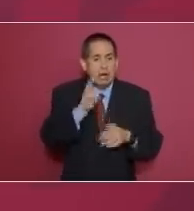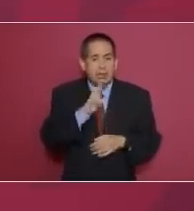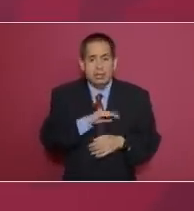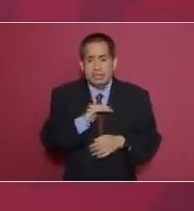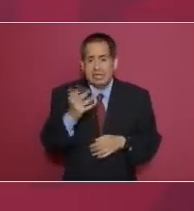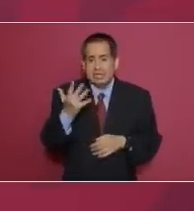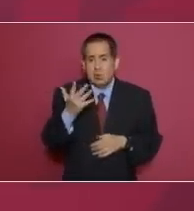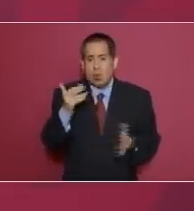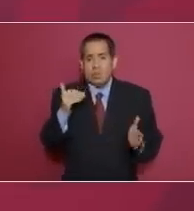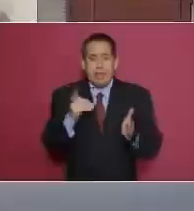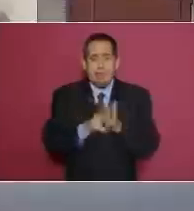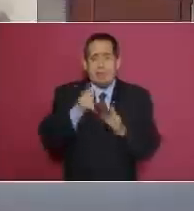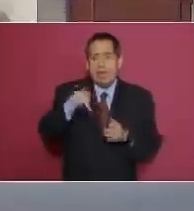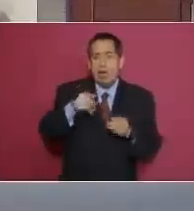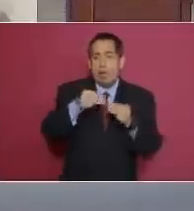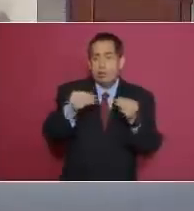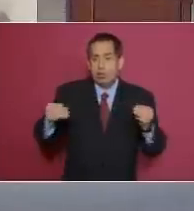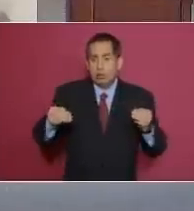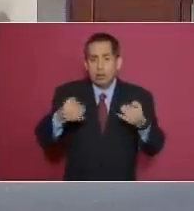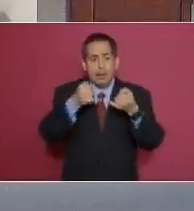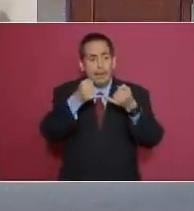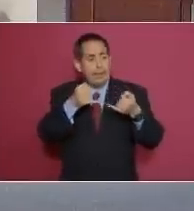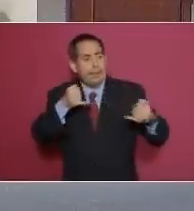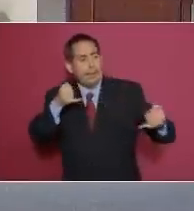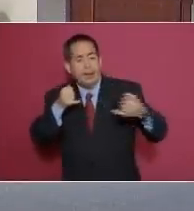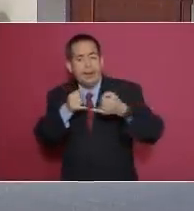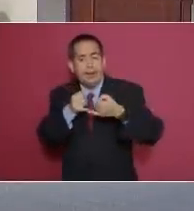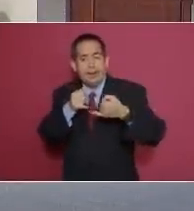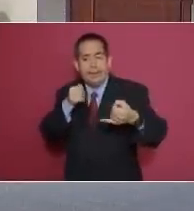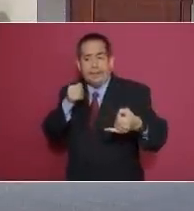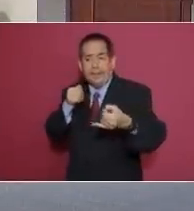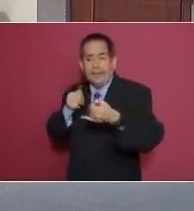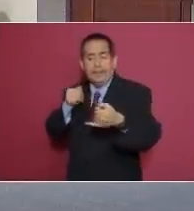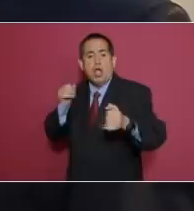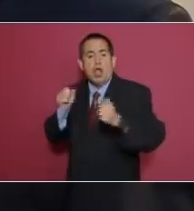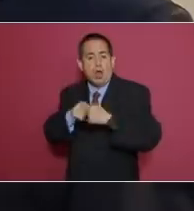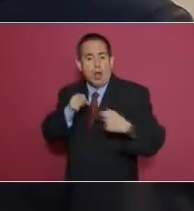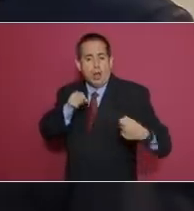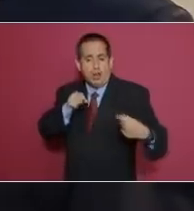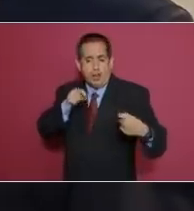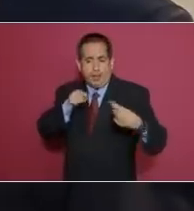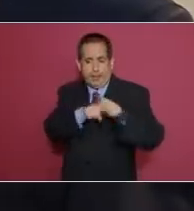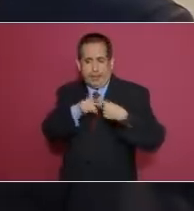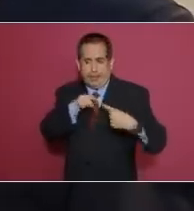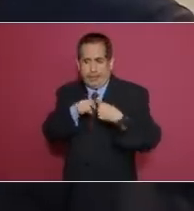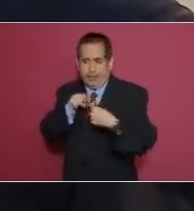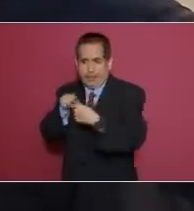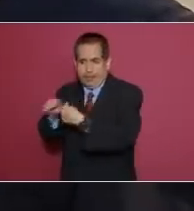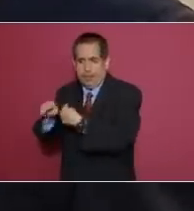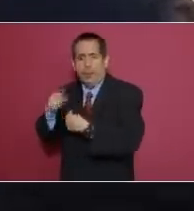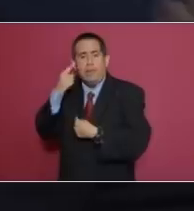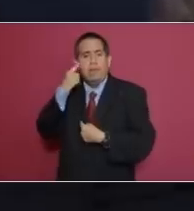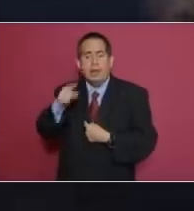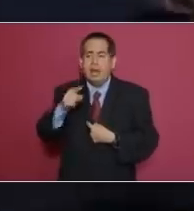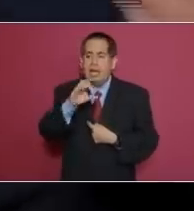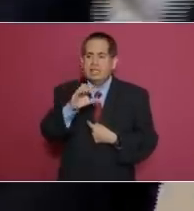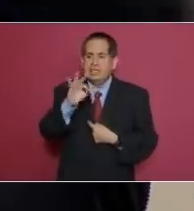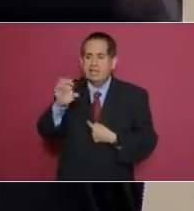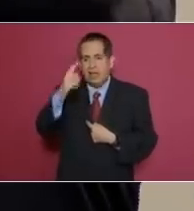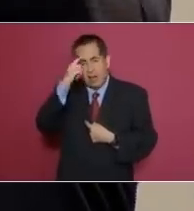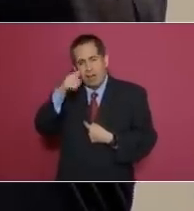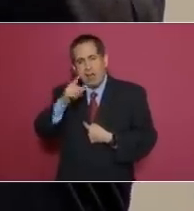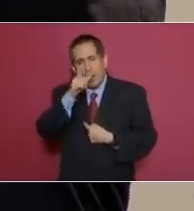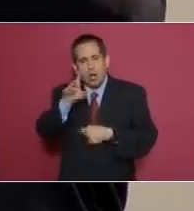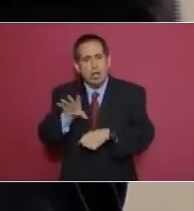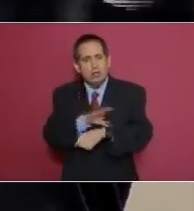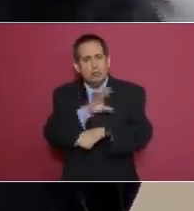50,000 kilómetros de líneas de fibras ópticas de la Comisión Federal de Electricidad